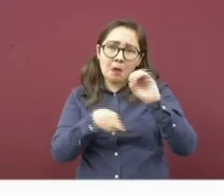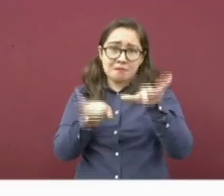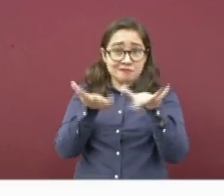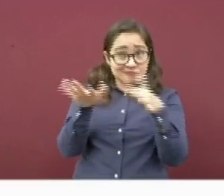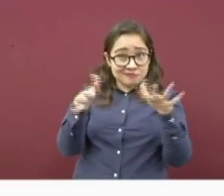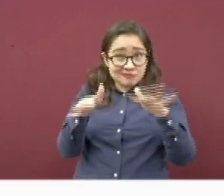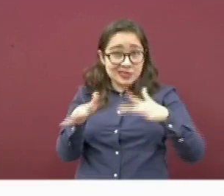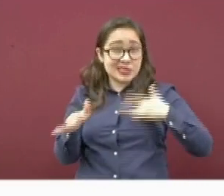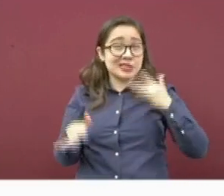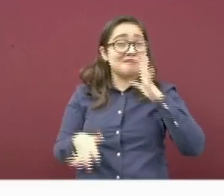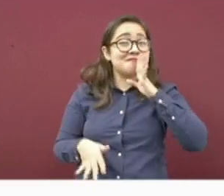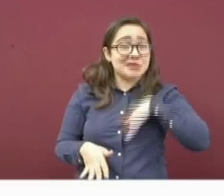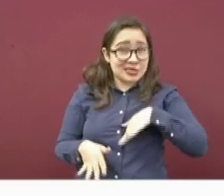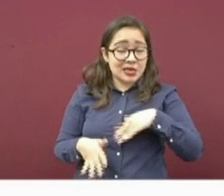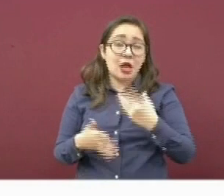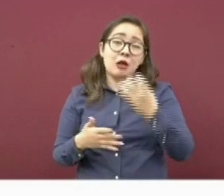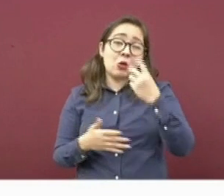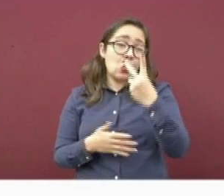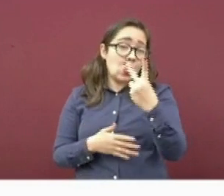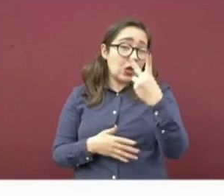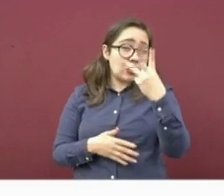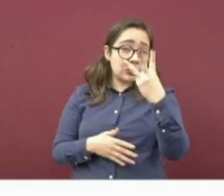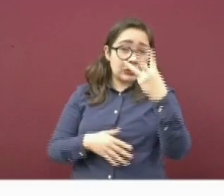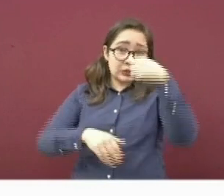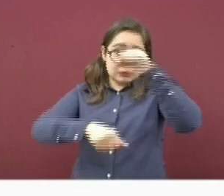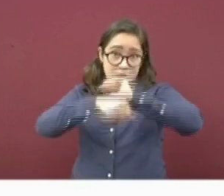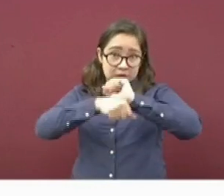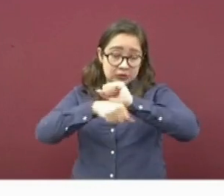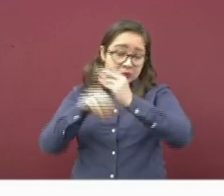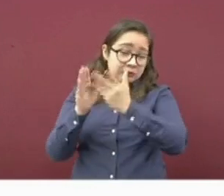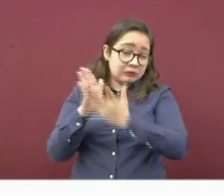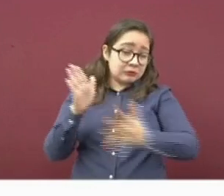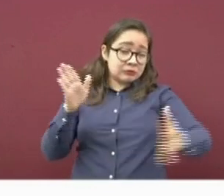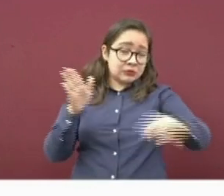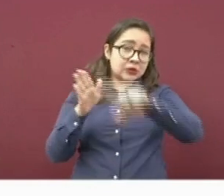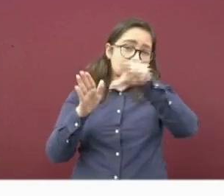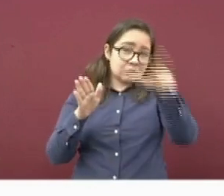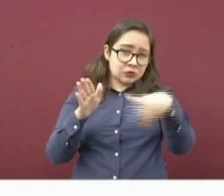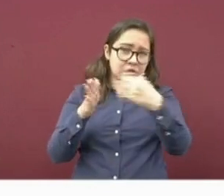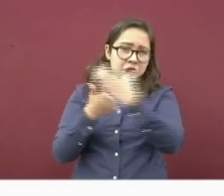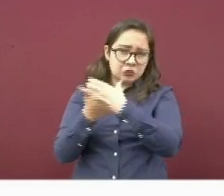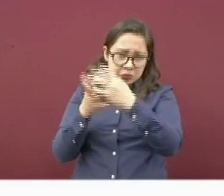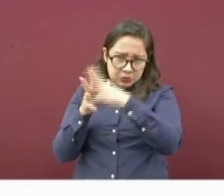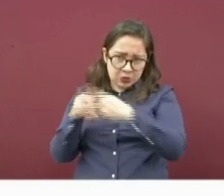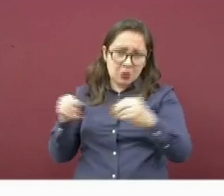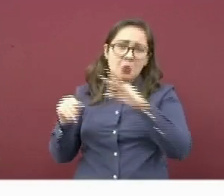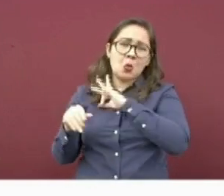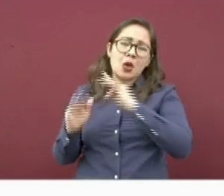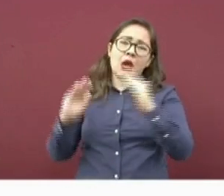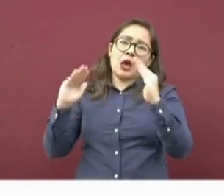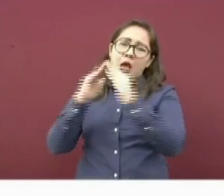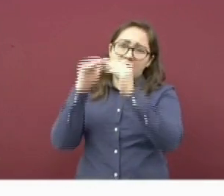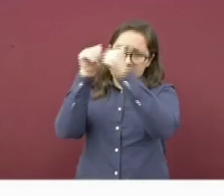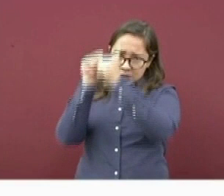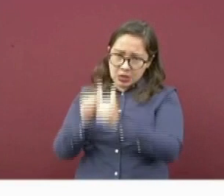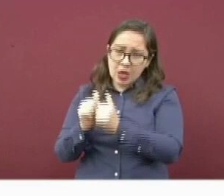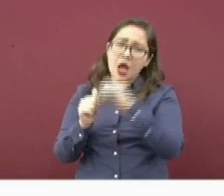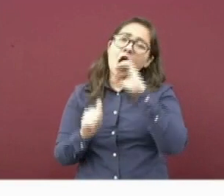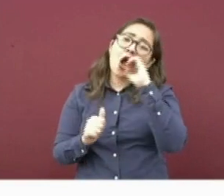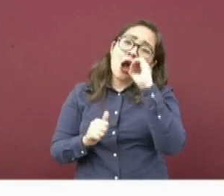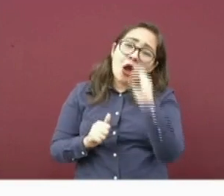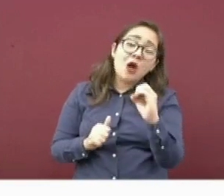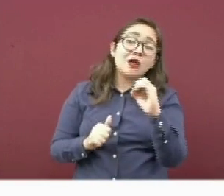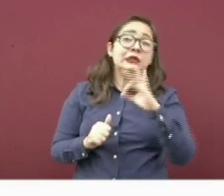durar una, dos o hasta tres semanas y recuperarse en casa, o bien semejar un cuadro